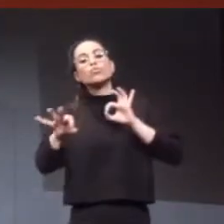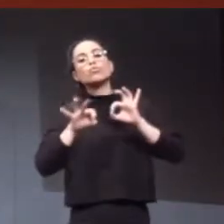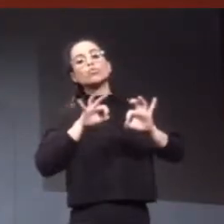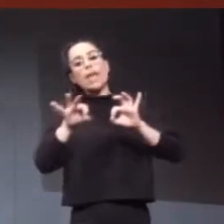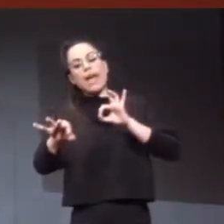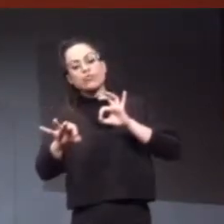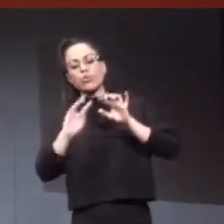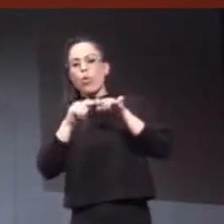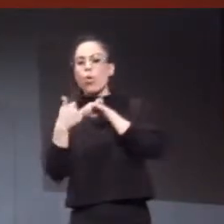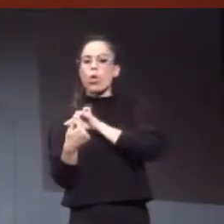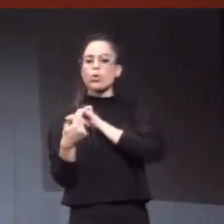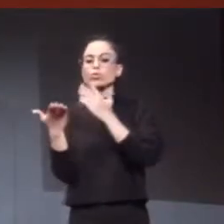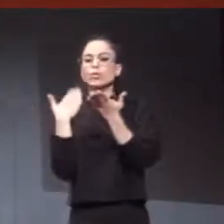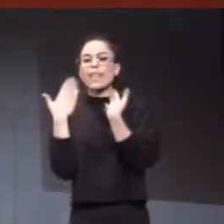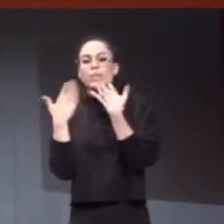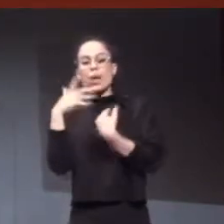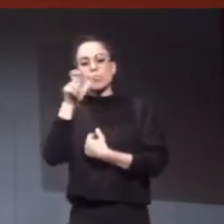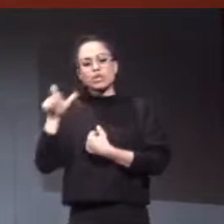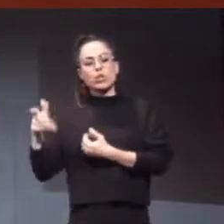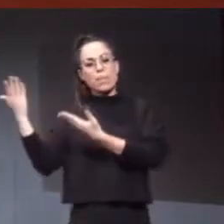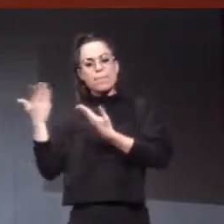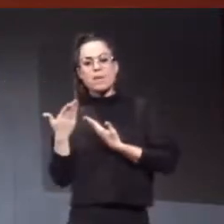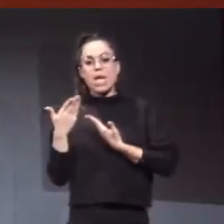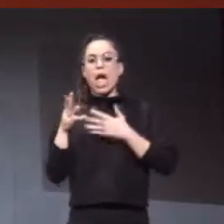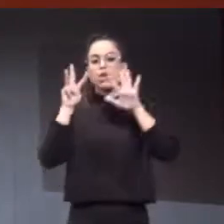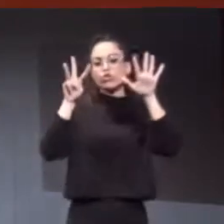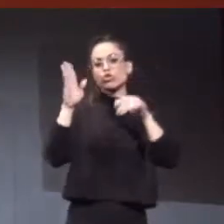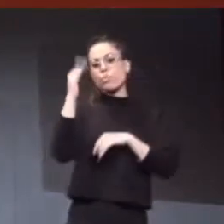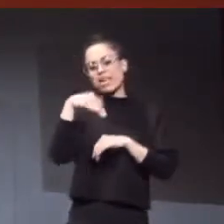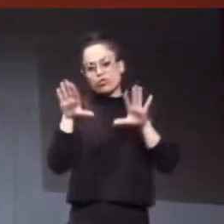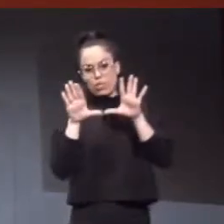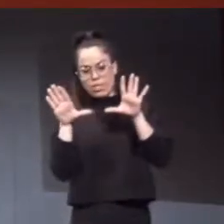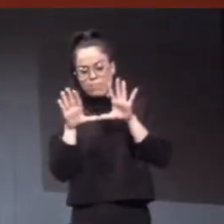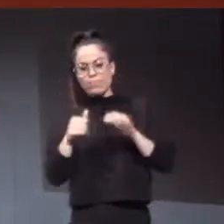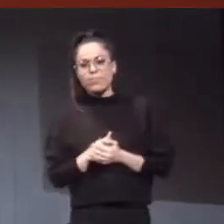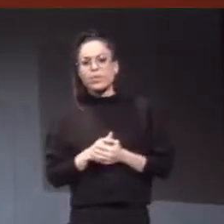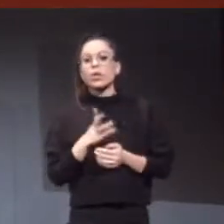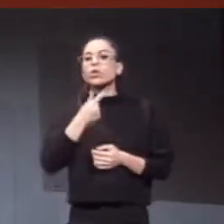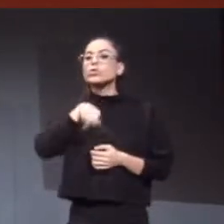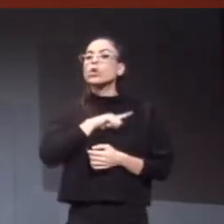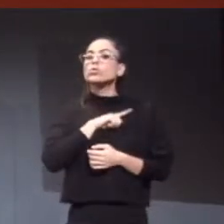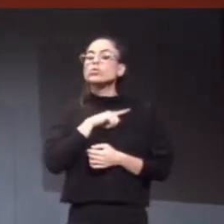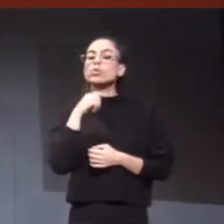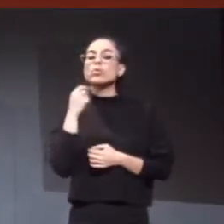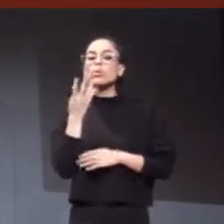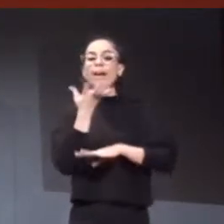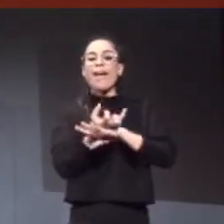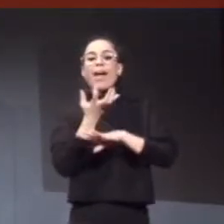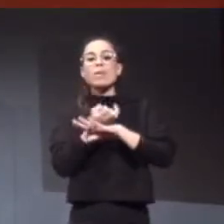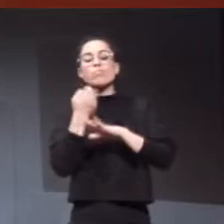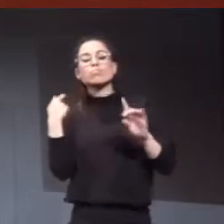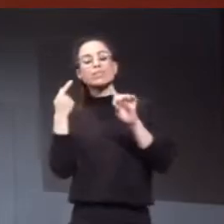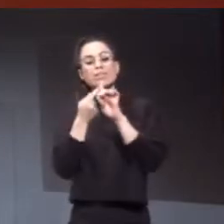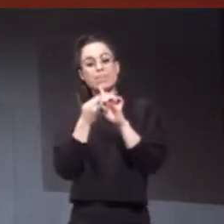la tertulia con nuestros invitados a eso de las 8:10. También estamos grabando para subir este comienzo y la